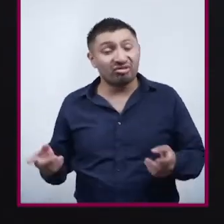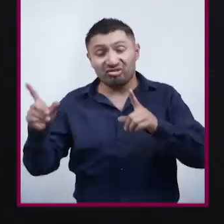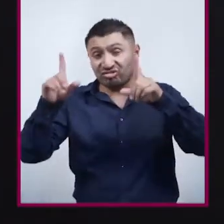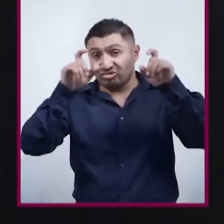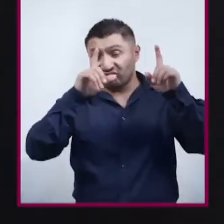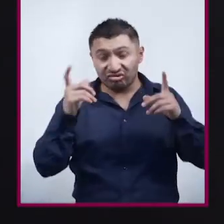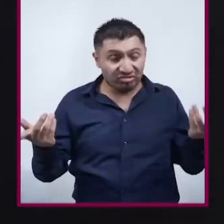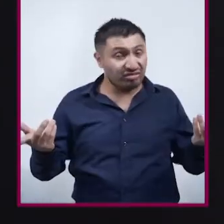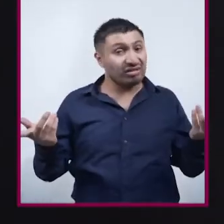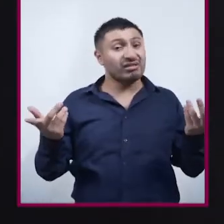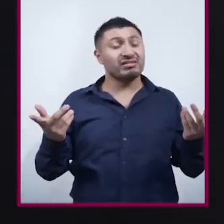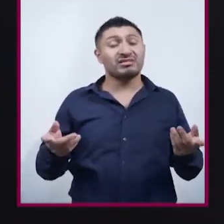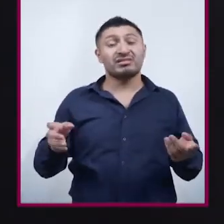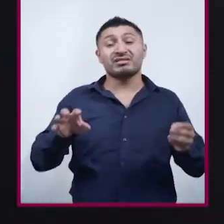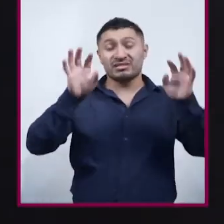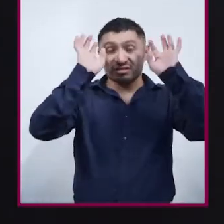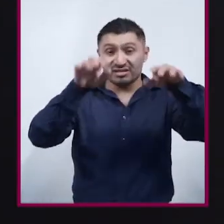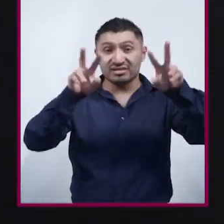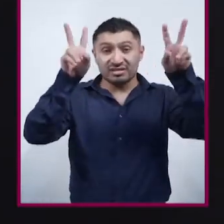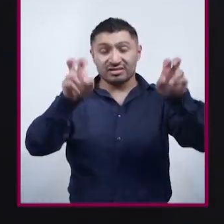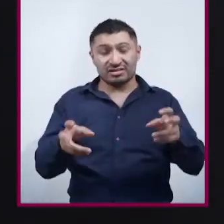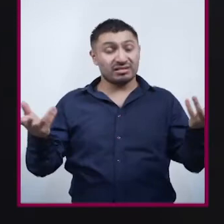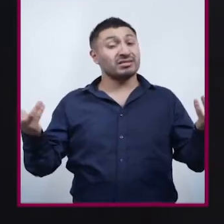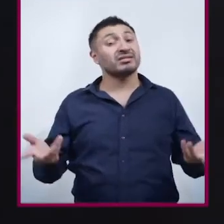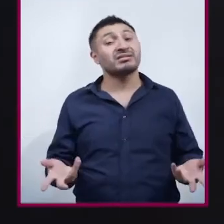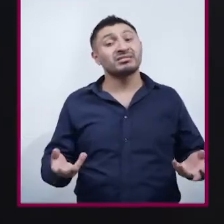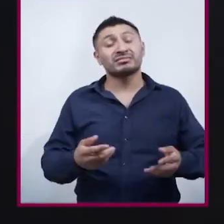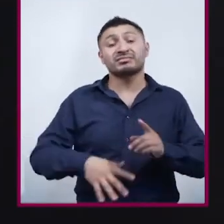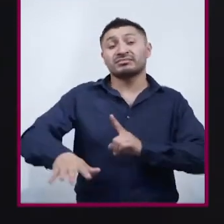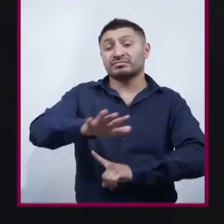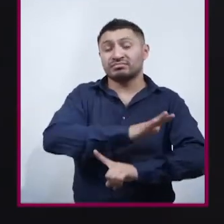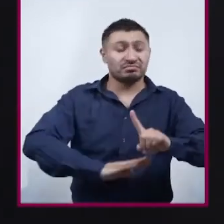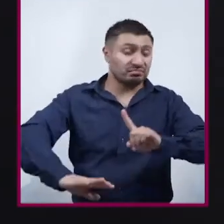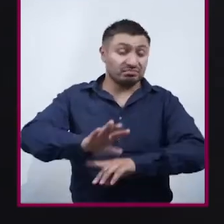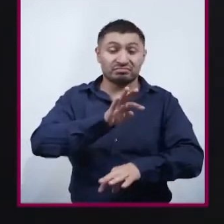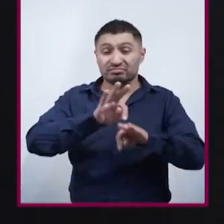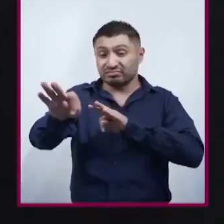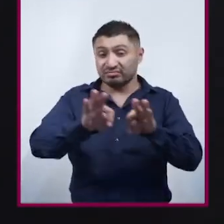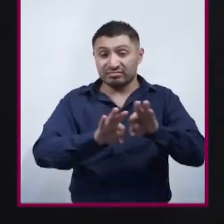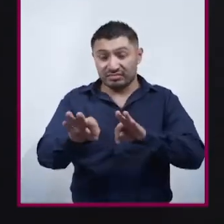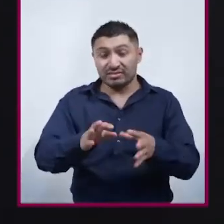circuló, cuando registra el tema al que pertenece y determine las